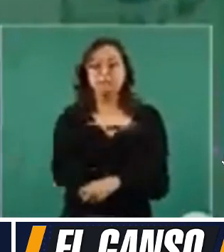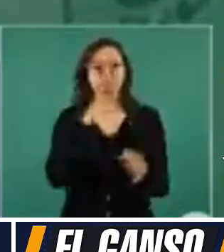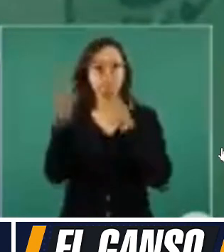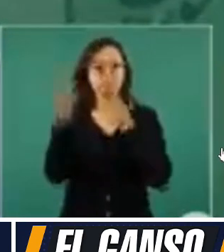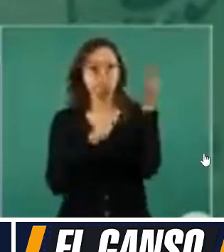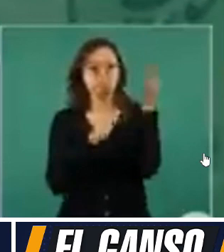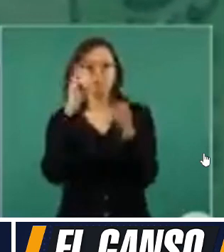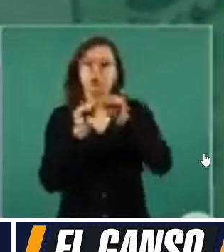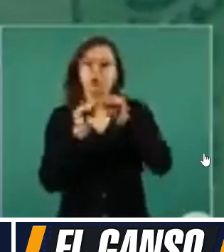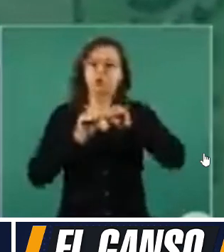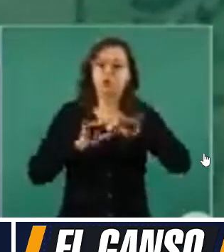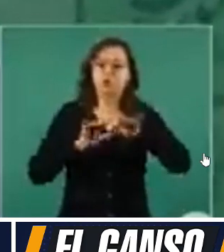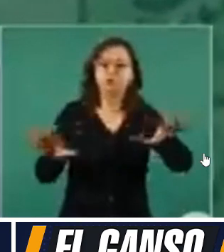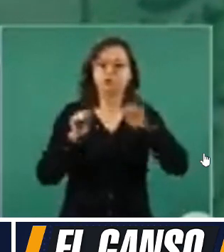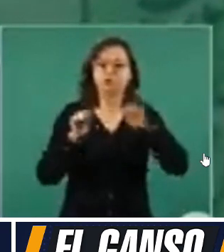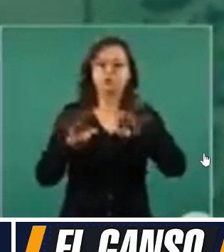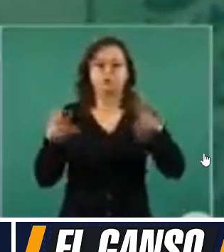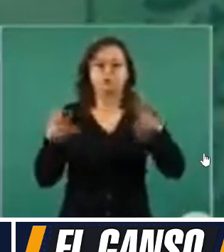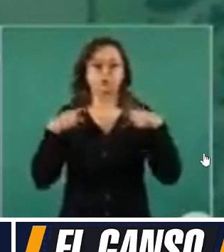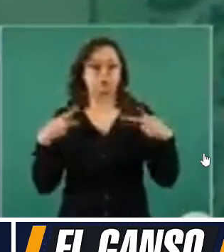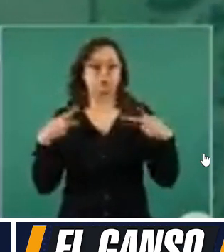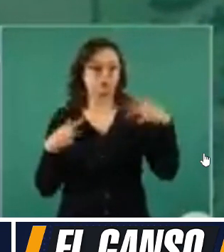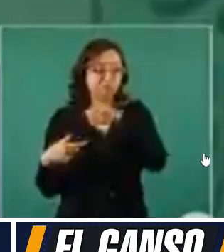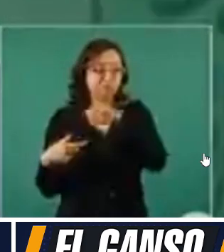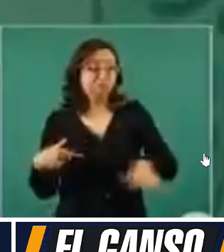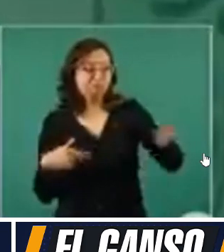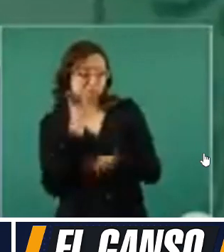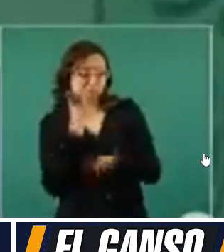que el pueblo la defienda.